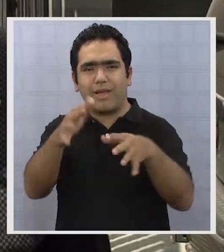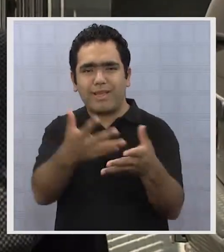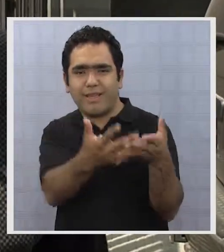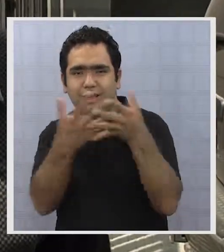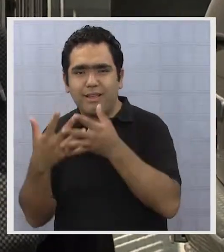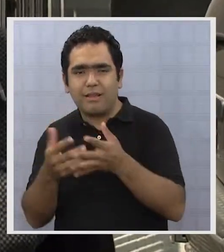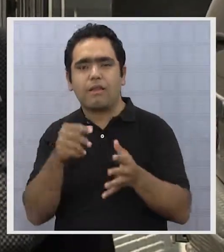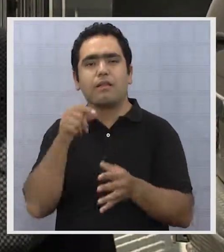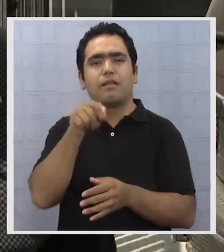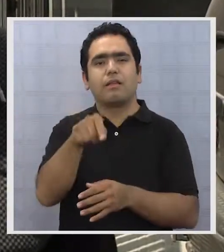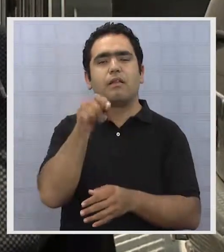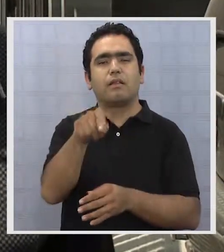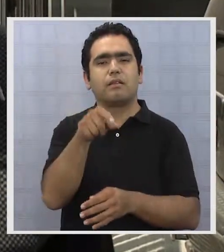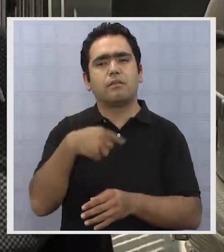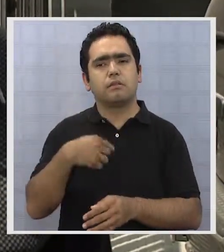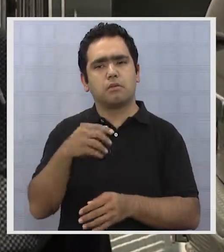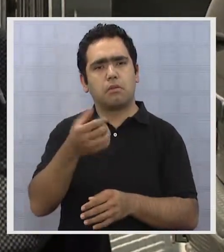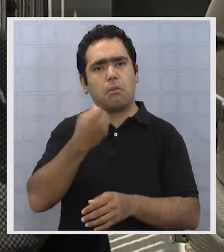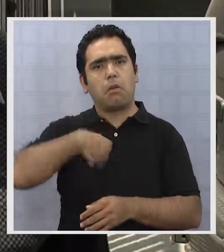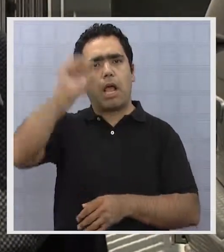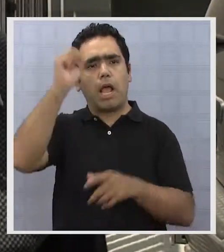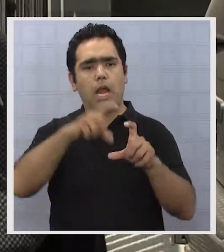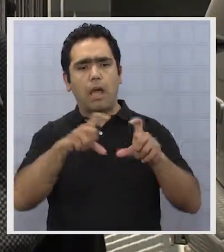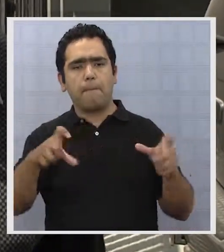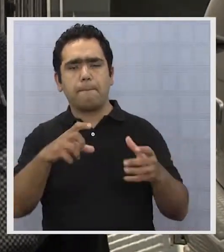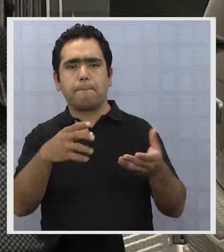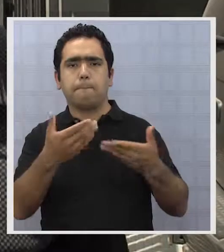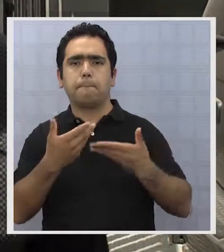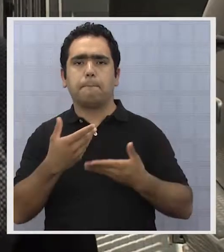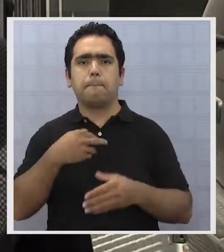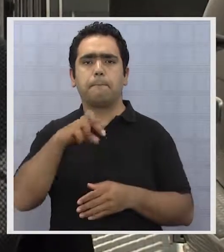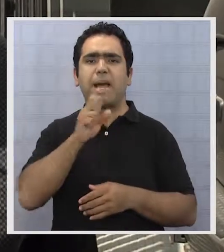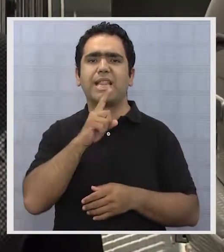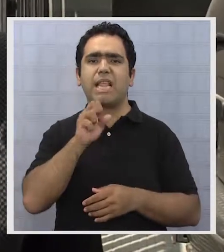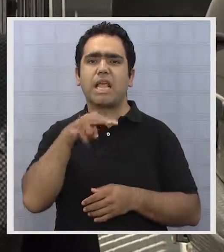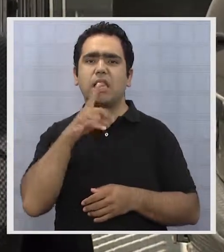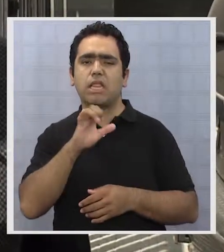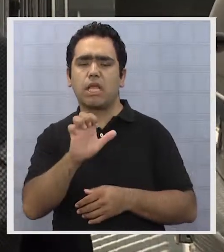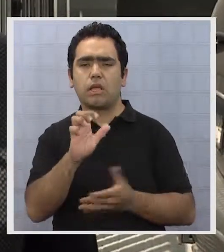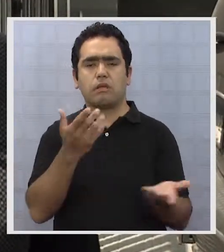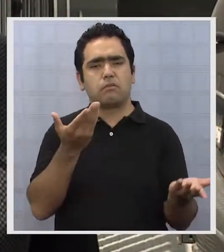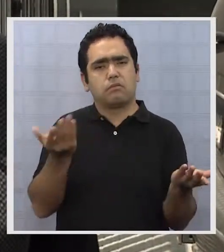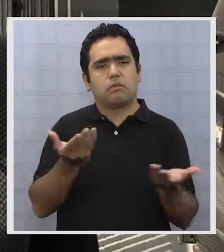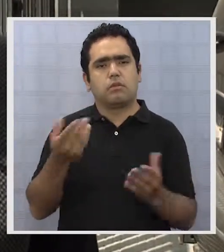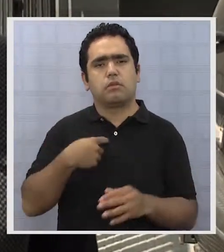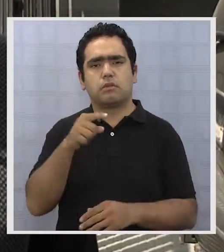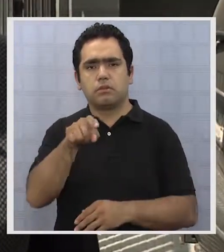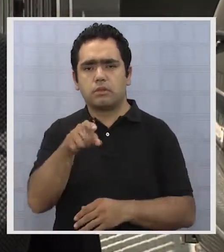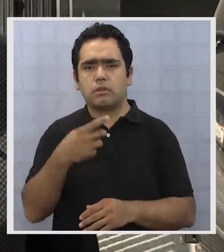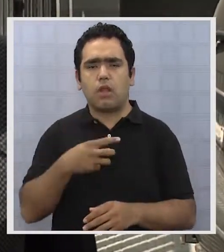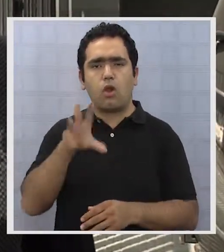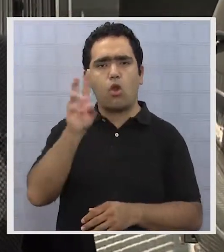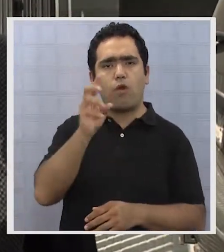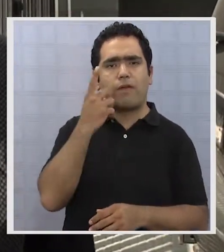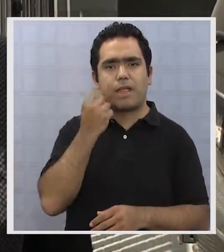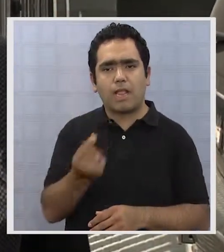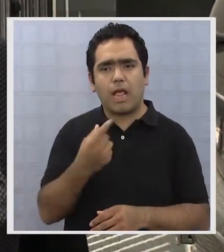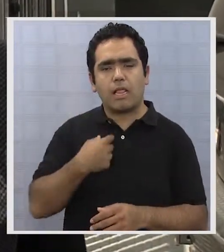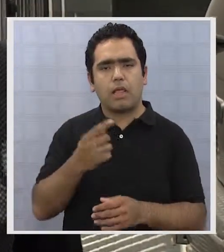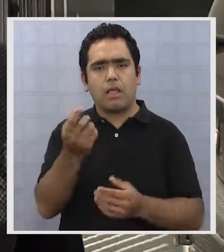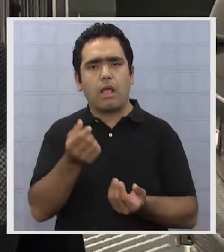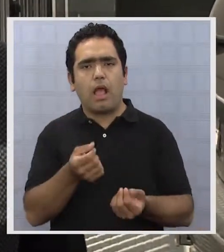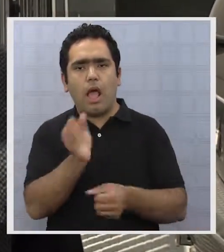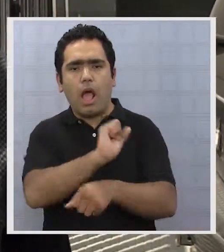patente sin haber sido nunca un taxista, ¿me entiende? Entonces, incluso cuando usted salía favorecido, tenía 90